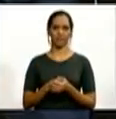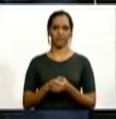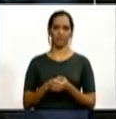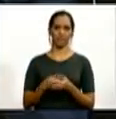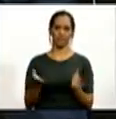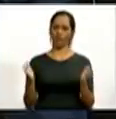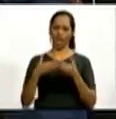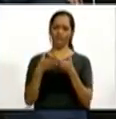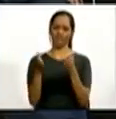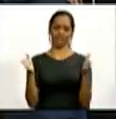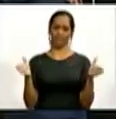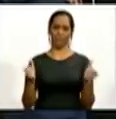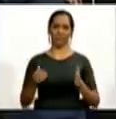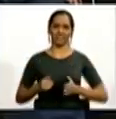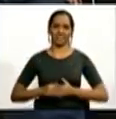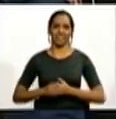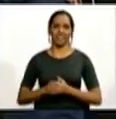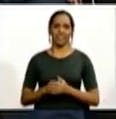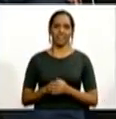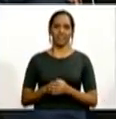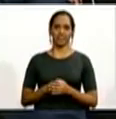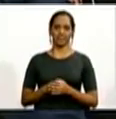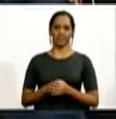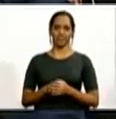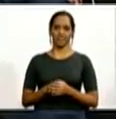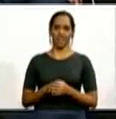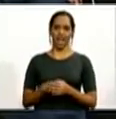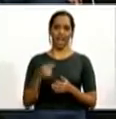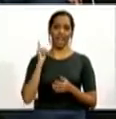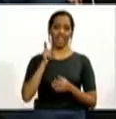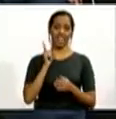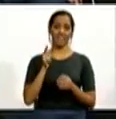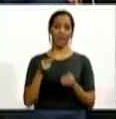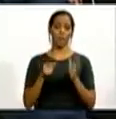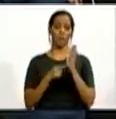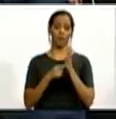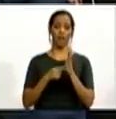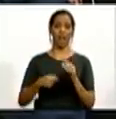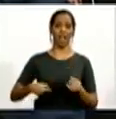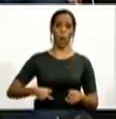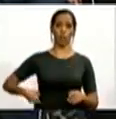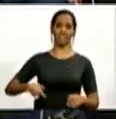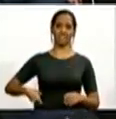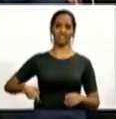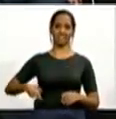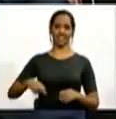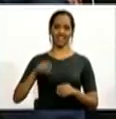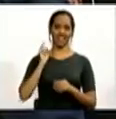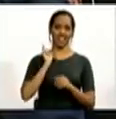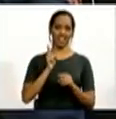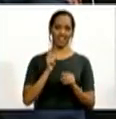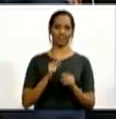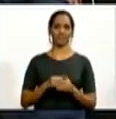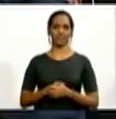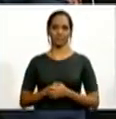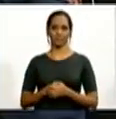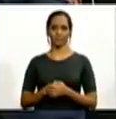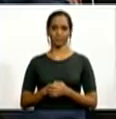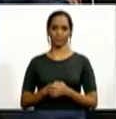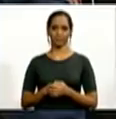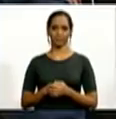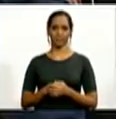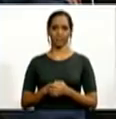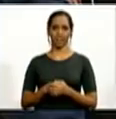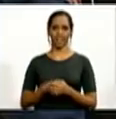FAE. No, abiertamente. Por ahí va a llevar una costilla que debemos. Para la costilla te acá a ti en tu cortillero. Mira, vamos al próximo video.